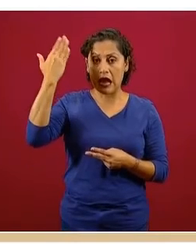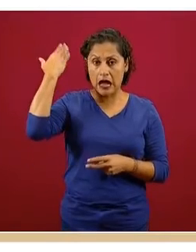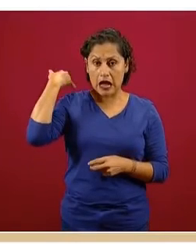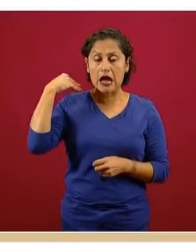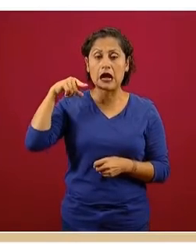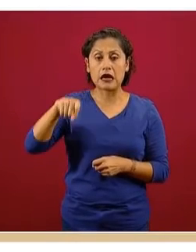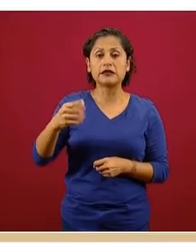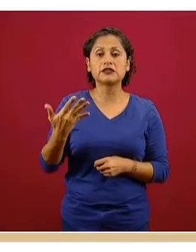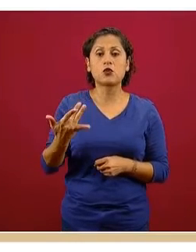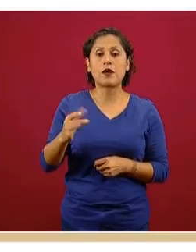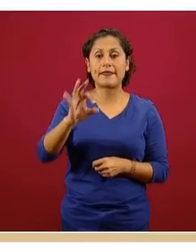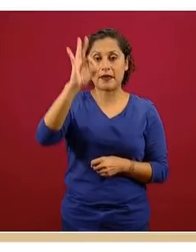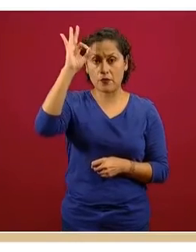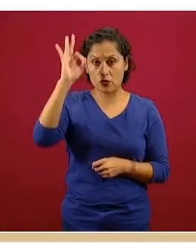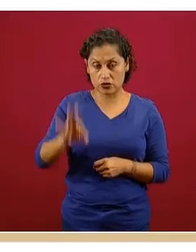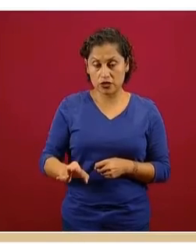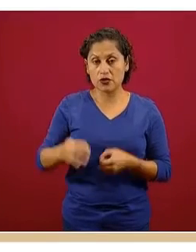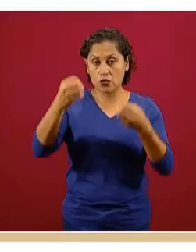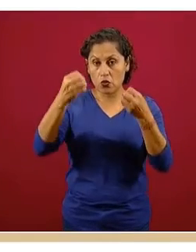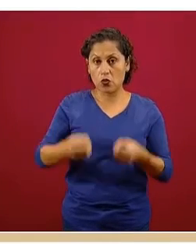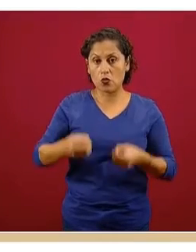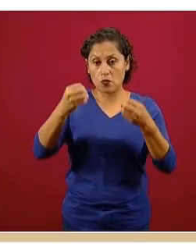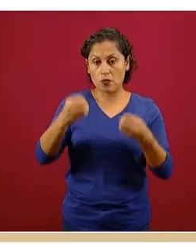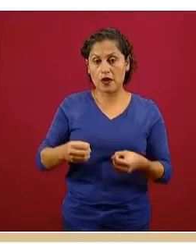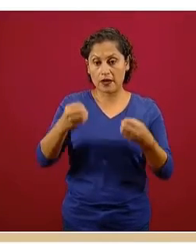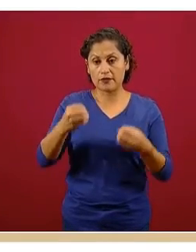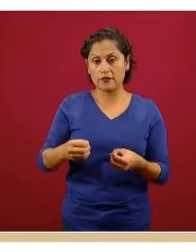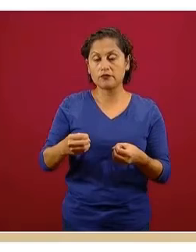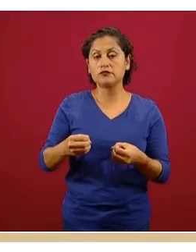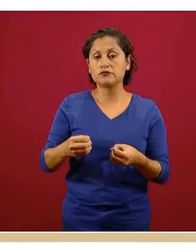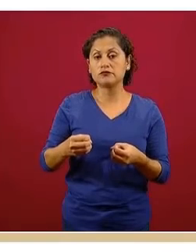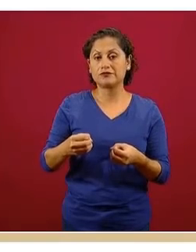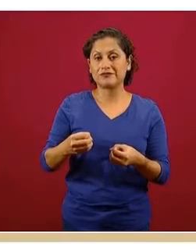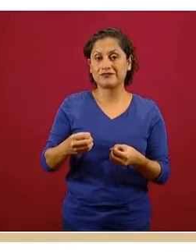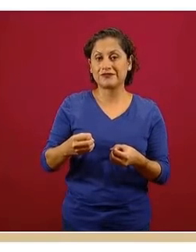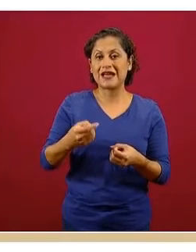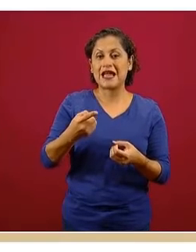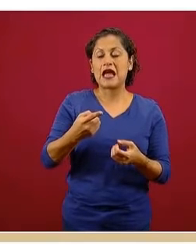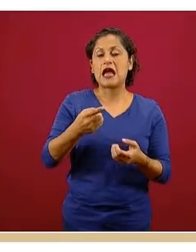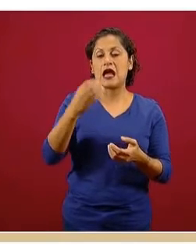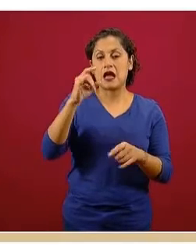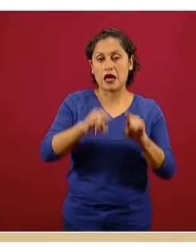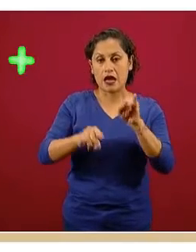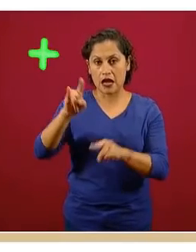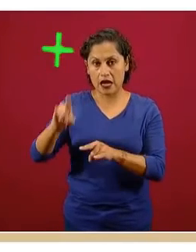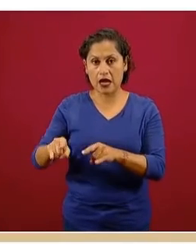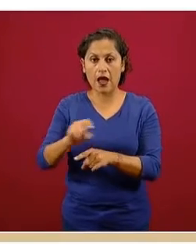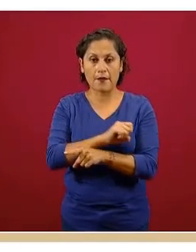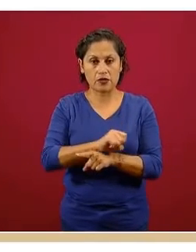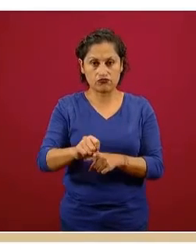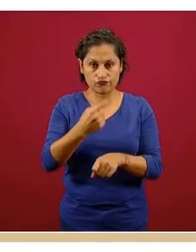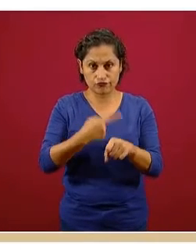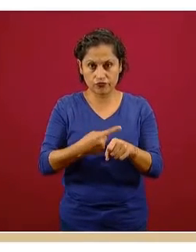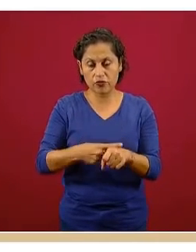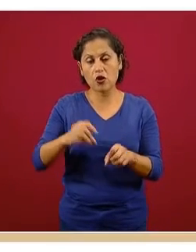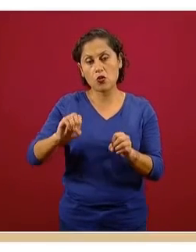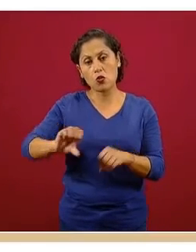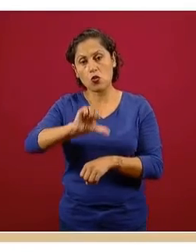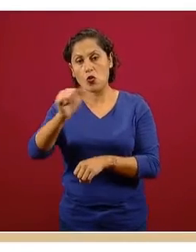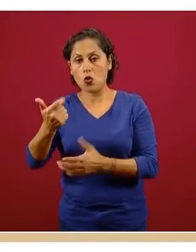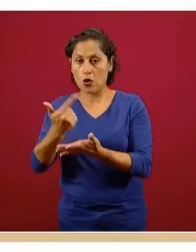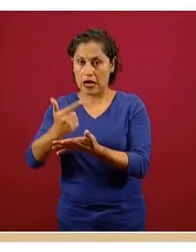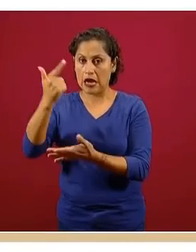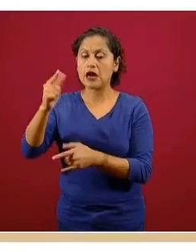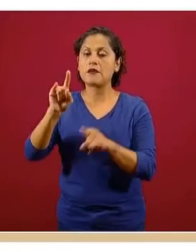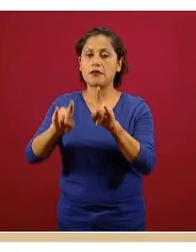de 50% en las camas generales, lo tienen para las camas o bien de terapia intensiva o análogas de la